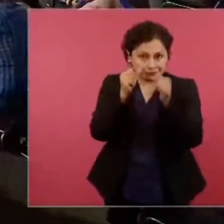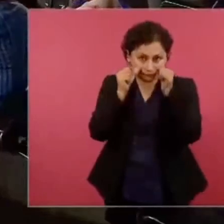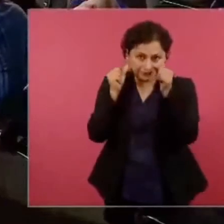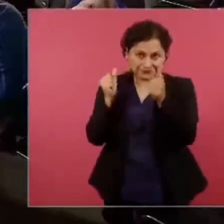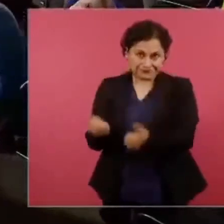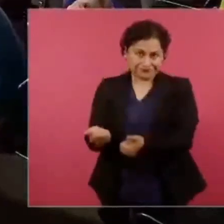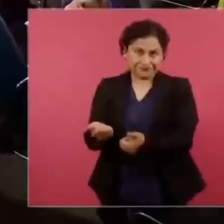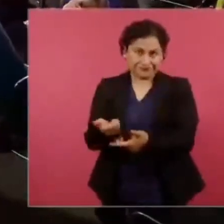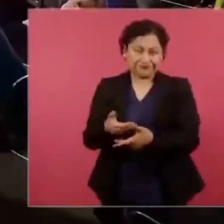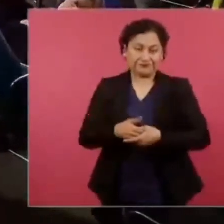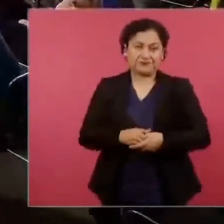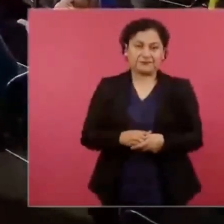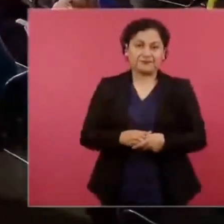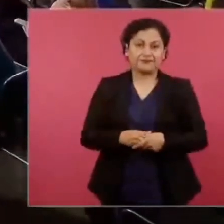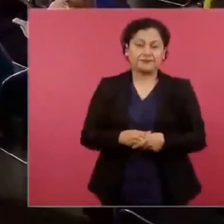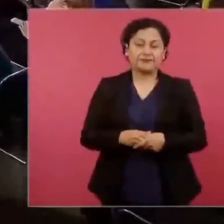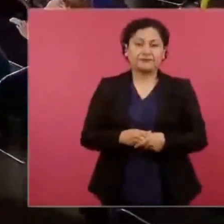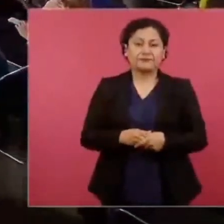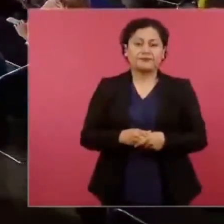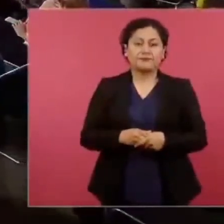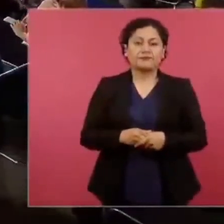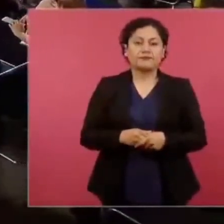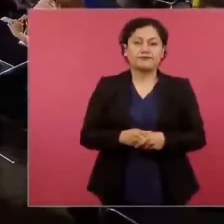se requiere